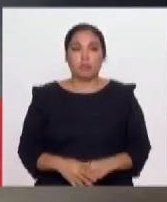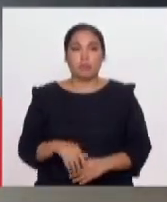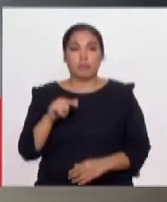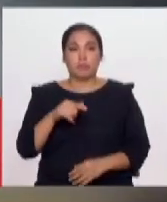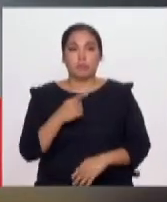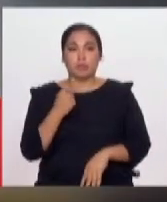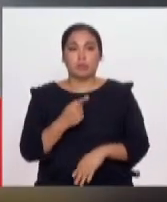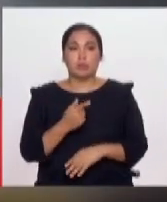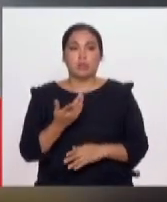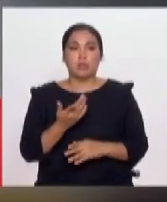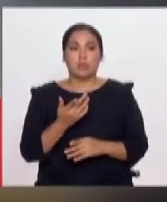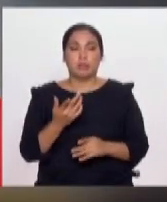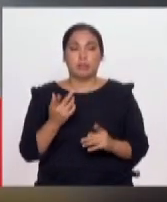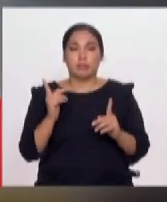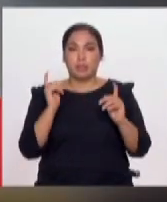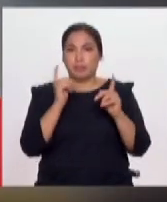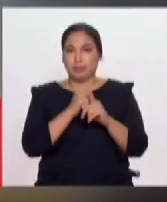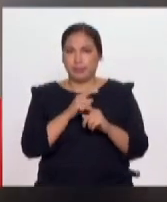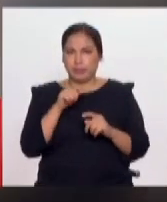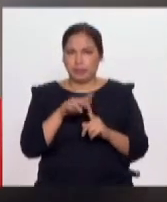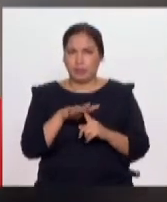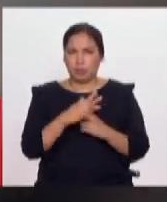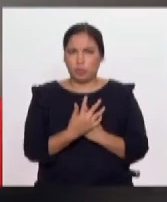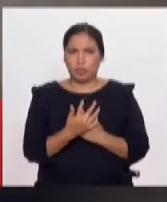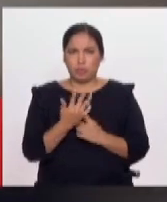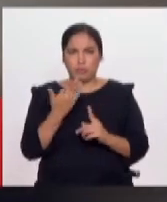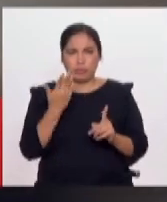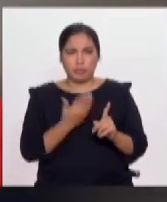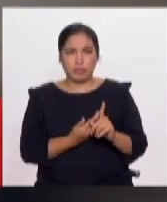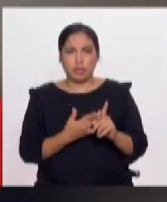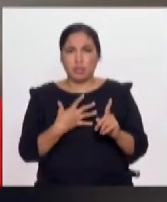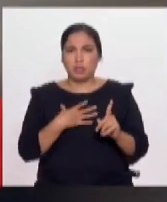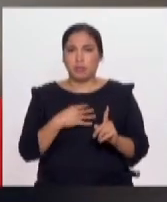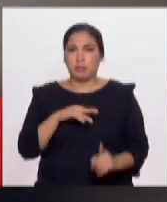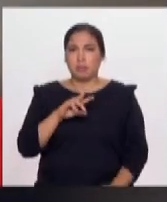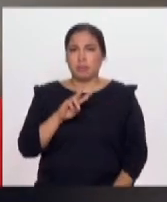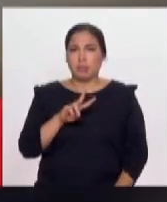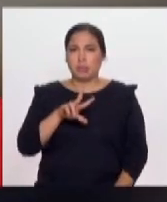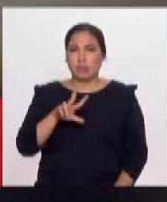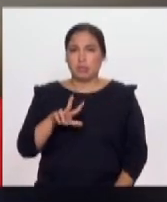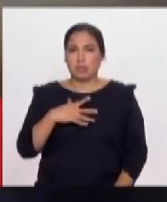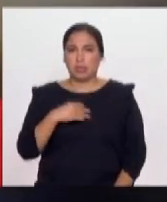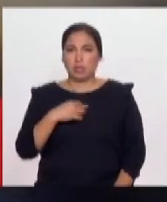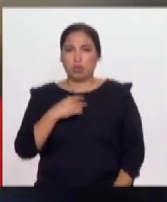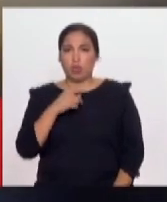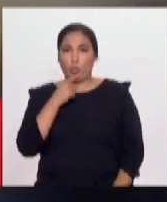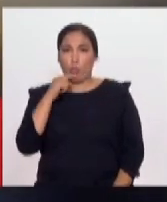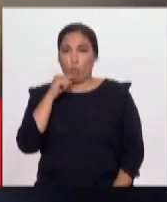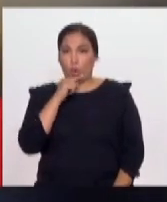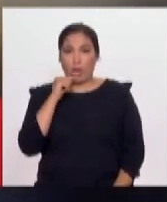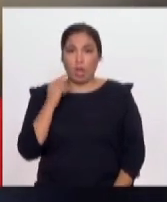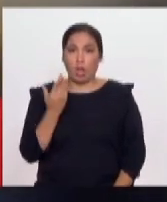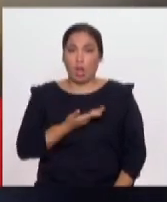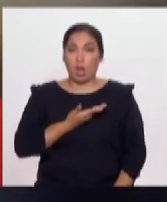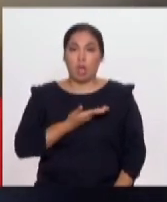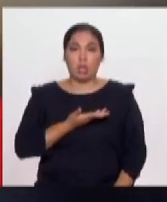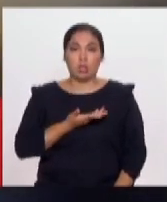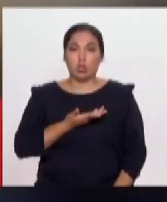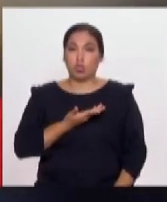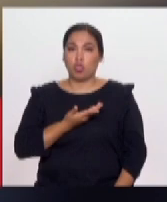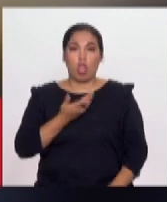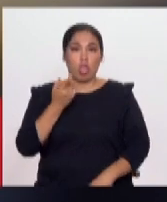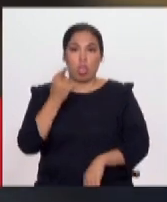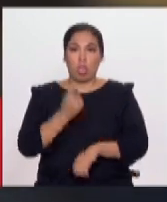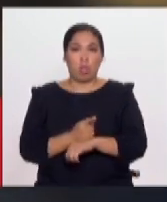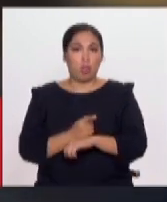situación, compañeros, es que la víctima de 23 años de edad, esta jovencita,